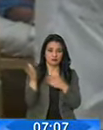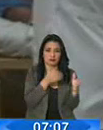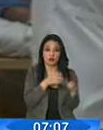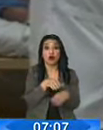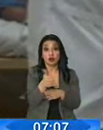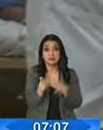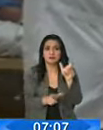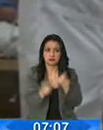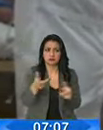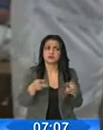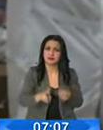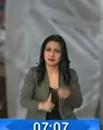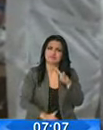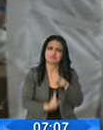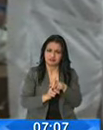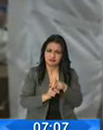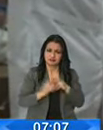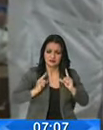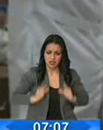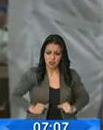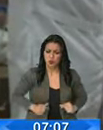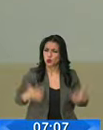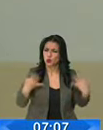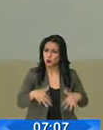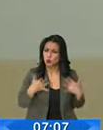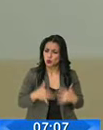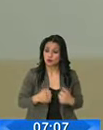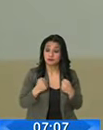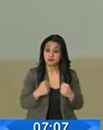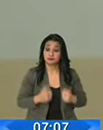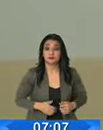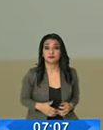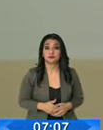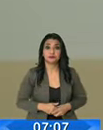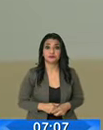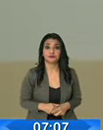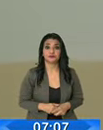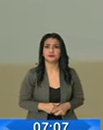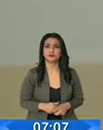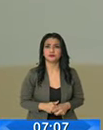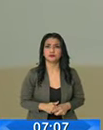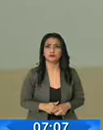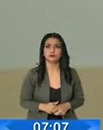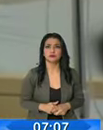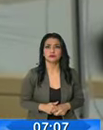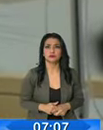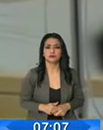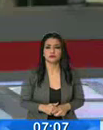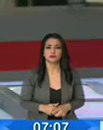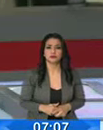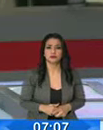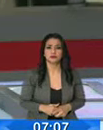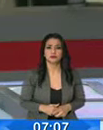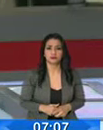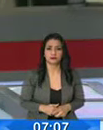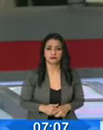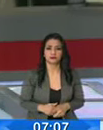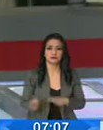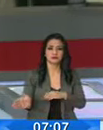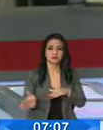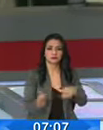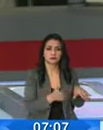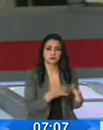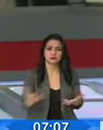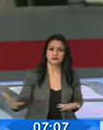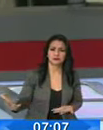sufrieron afectaciones irreversibles en su salud. Desde Los Ríos, informó Odette Camacho. Decomisaron decenas